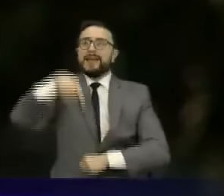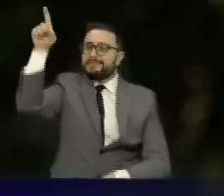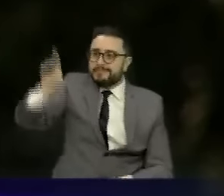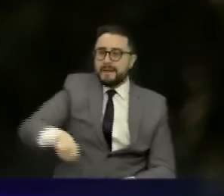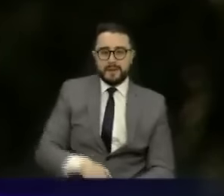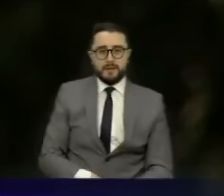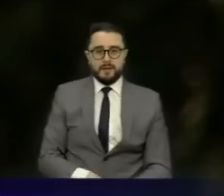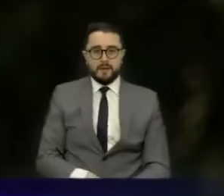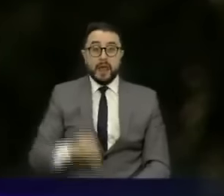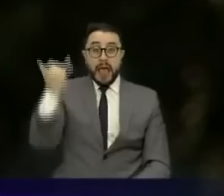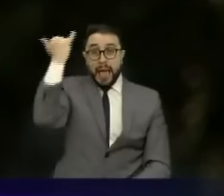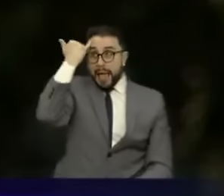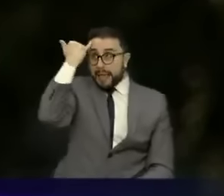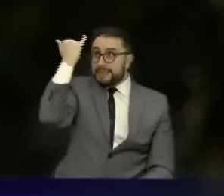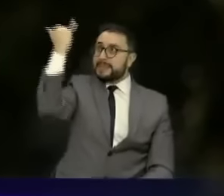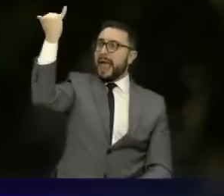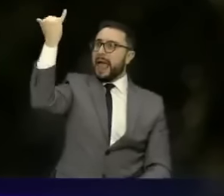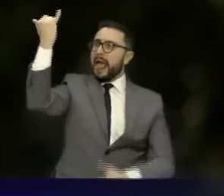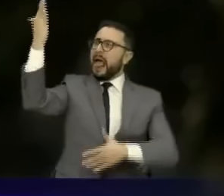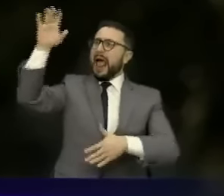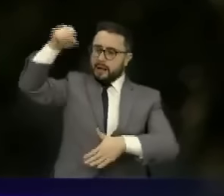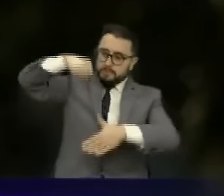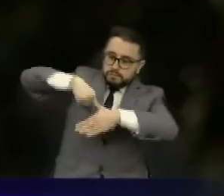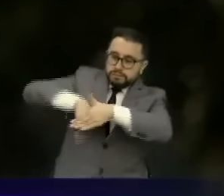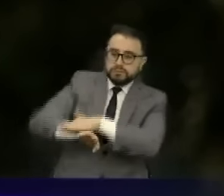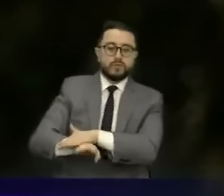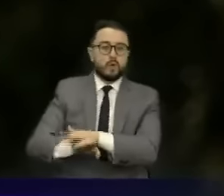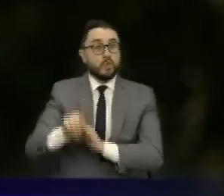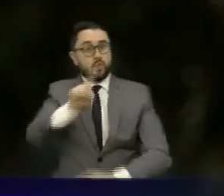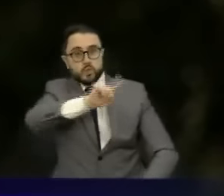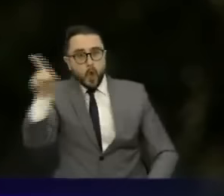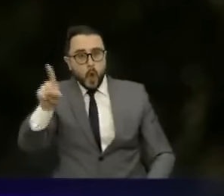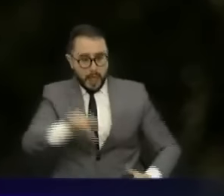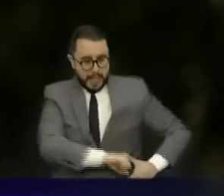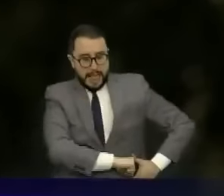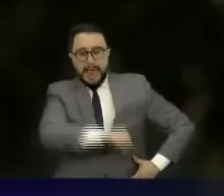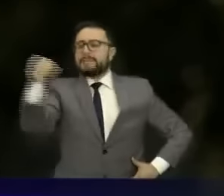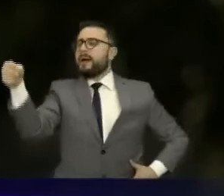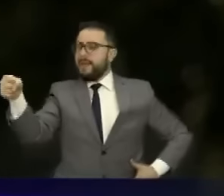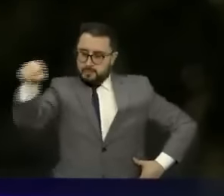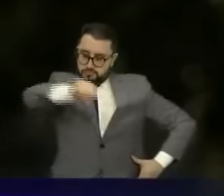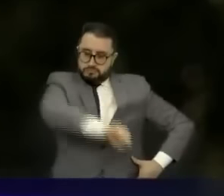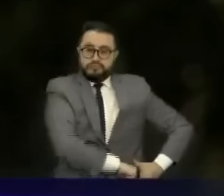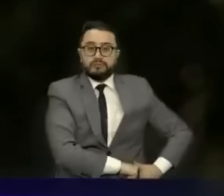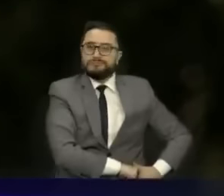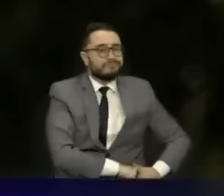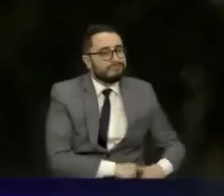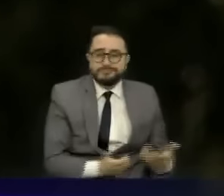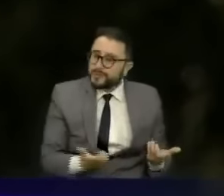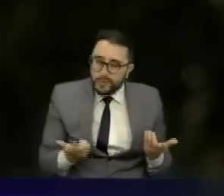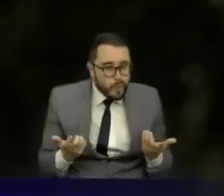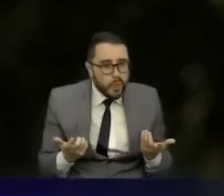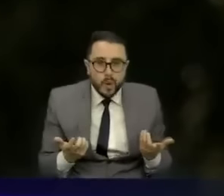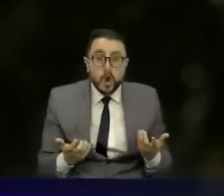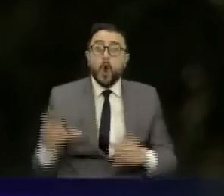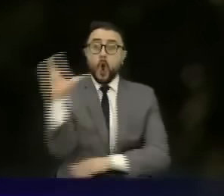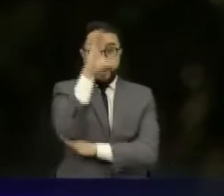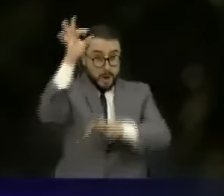completamente las ideas, tampoco las espadas, porque la justicia aún no es en Colombia.